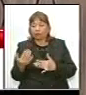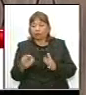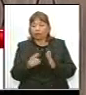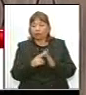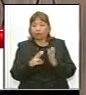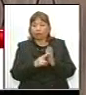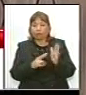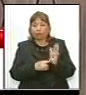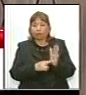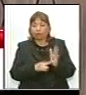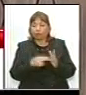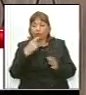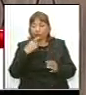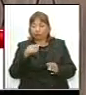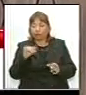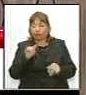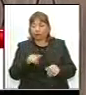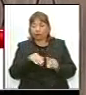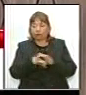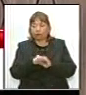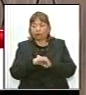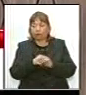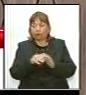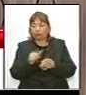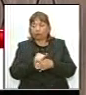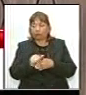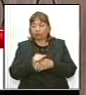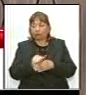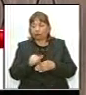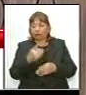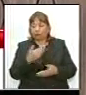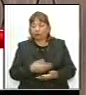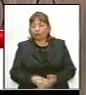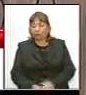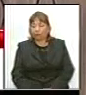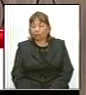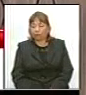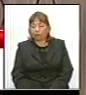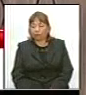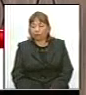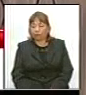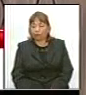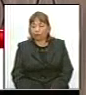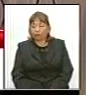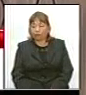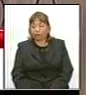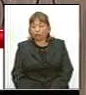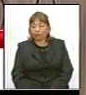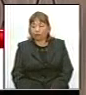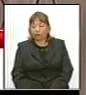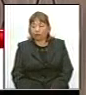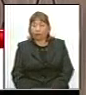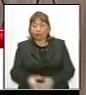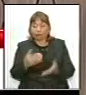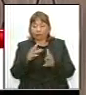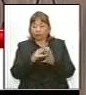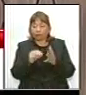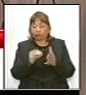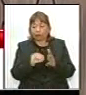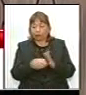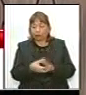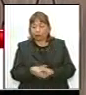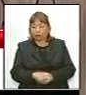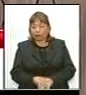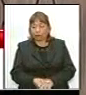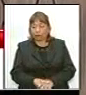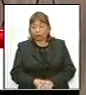la reglamentación para que entre en prácticas. Si gusta, puedo acercarme con el texto si no lo tiene, pero es el